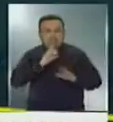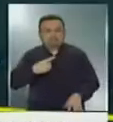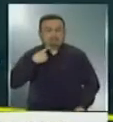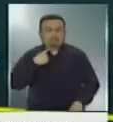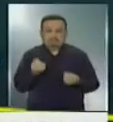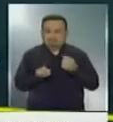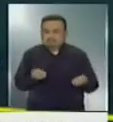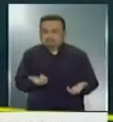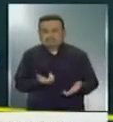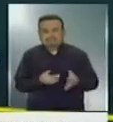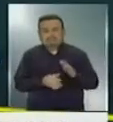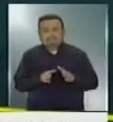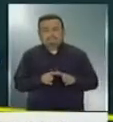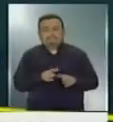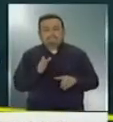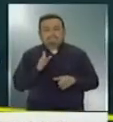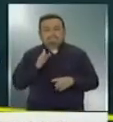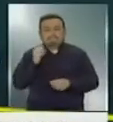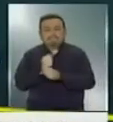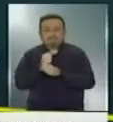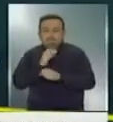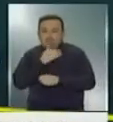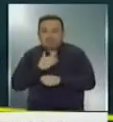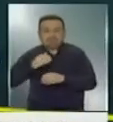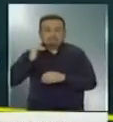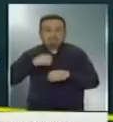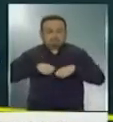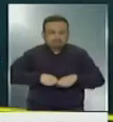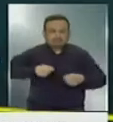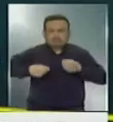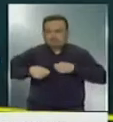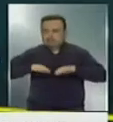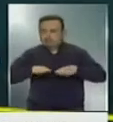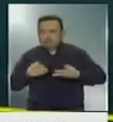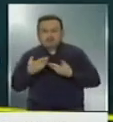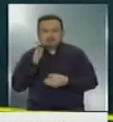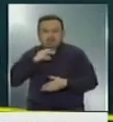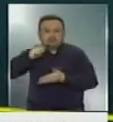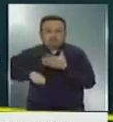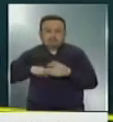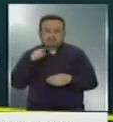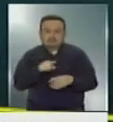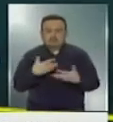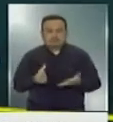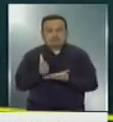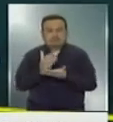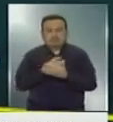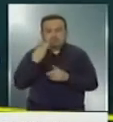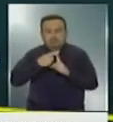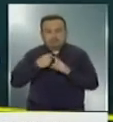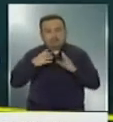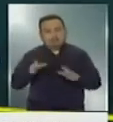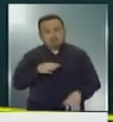que principalmente tienen trabajos informales, el señor del carrito, la venta de sopa y pillas, qué sé yo. Eso estaba planificado